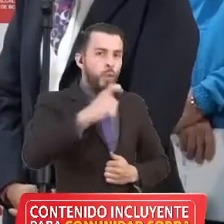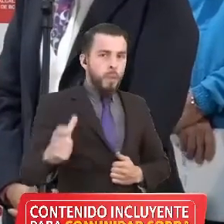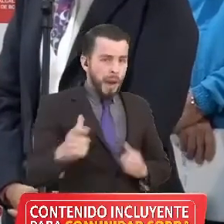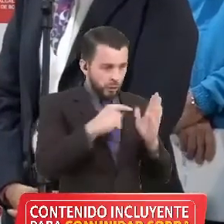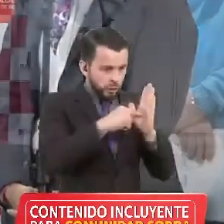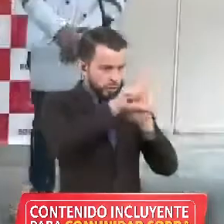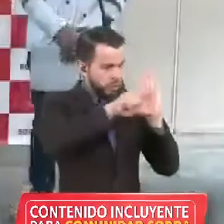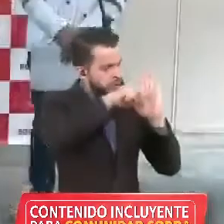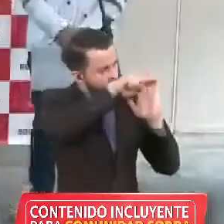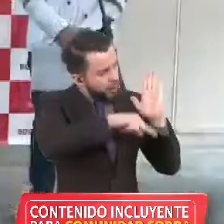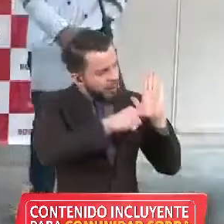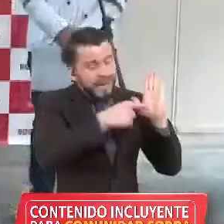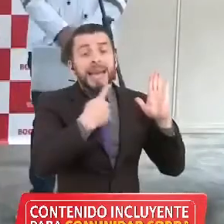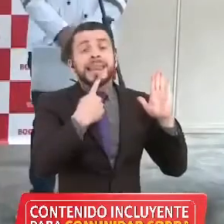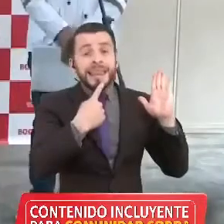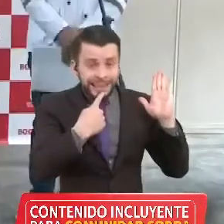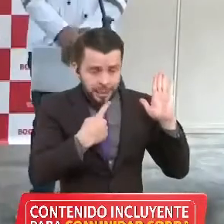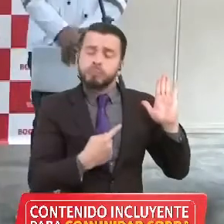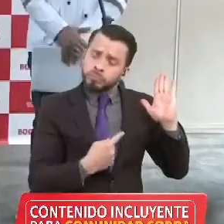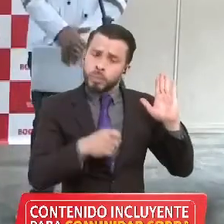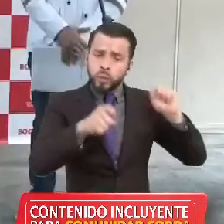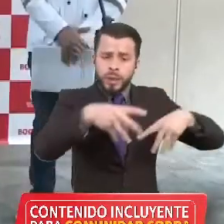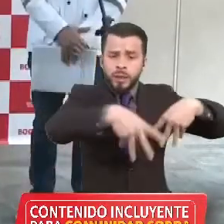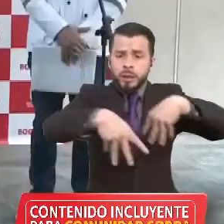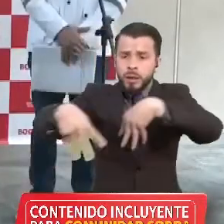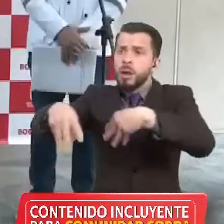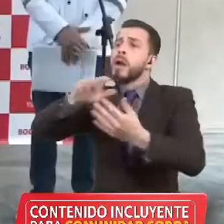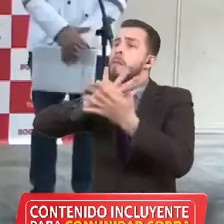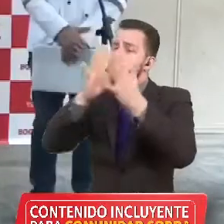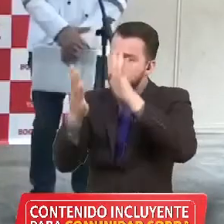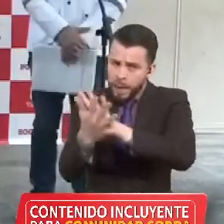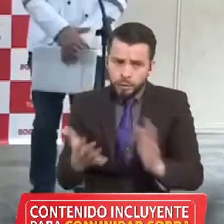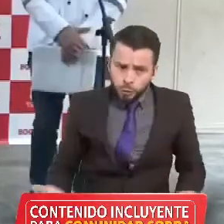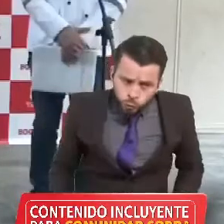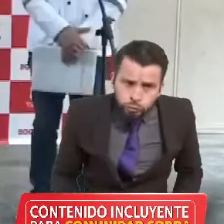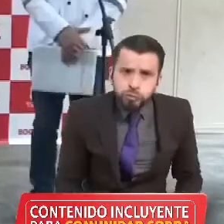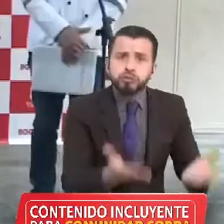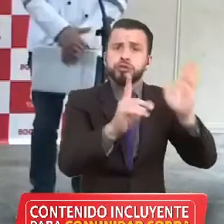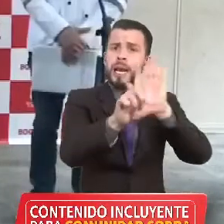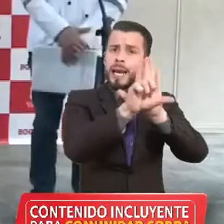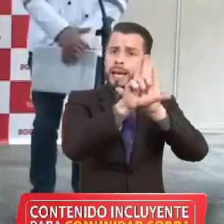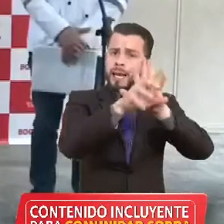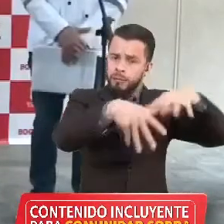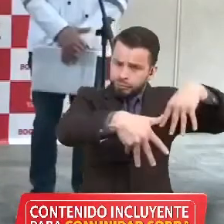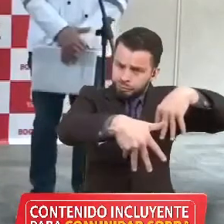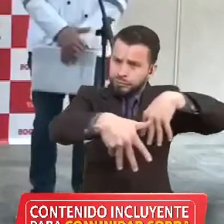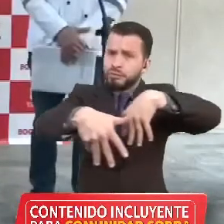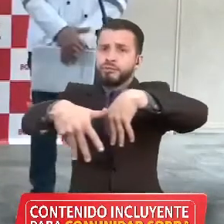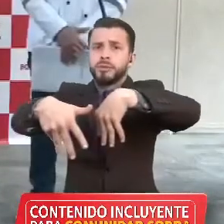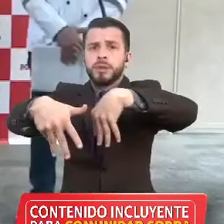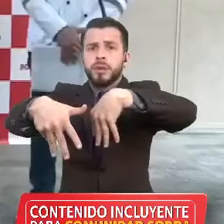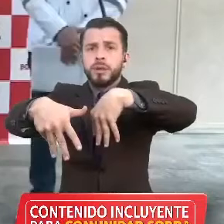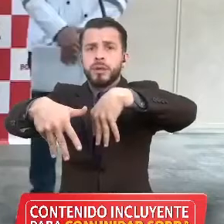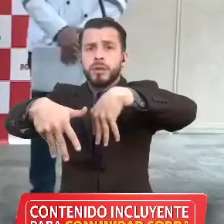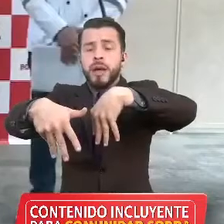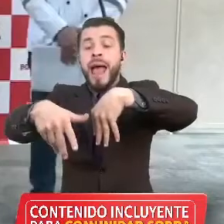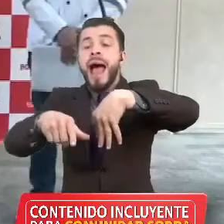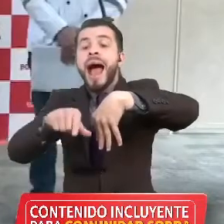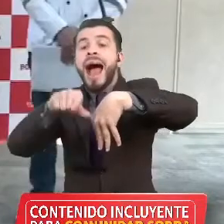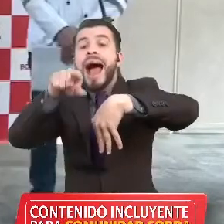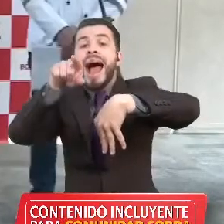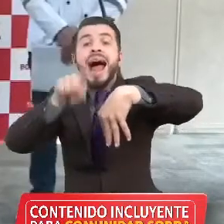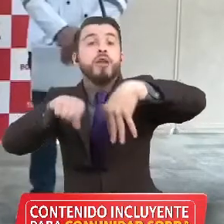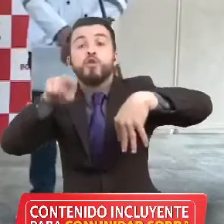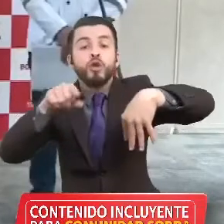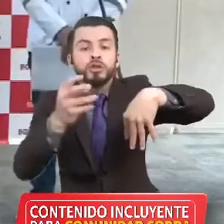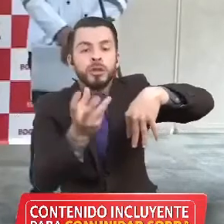dice es que los incidentes aislados de violencia no hacen que toda la manifestación sea violenta sino